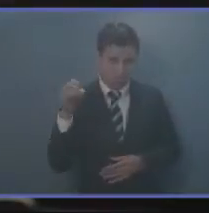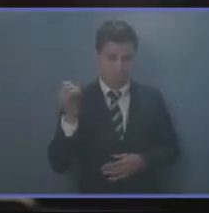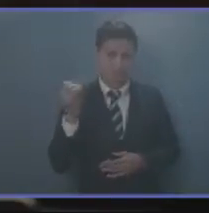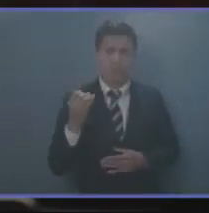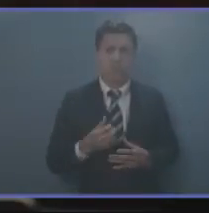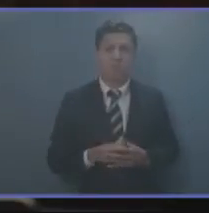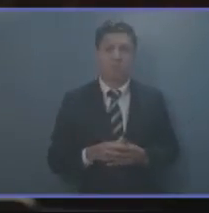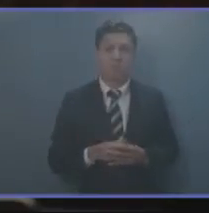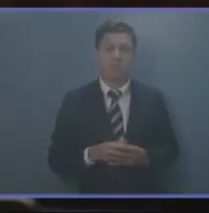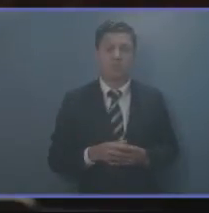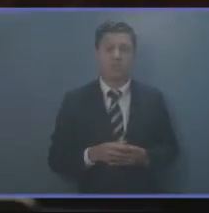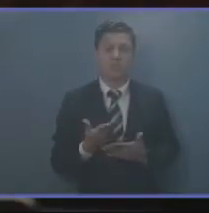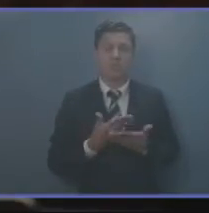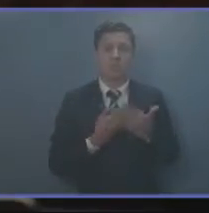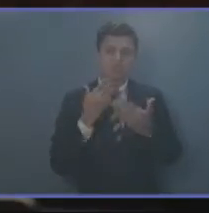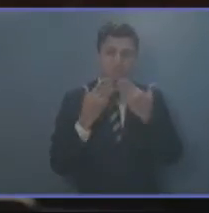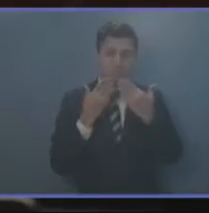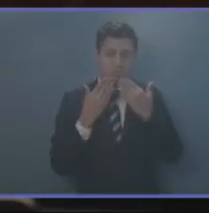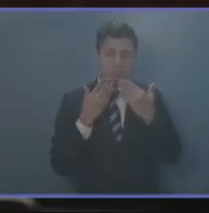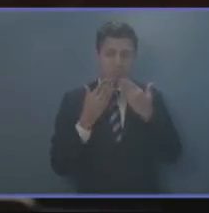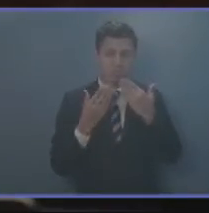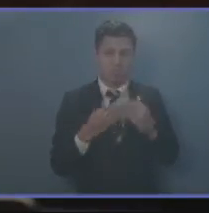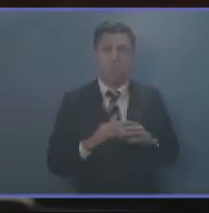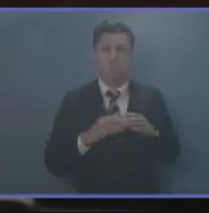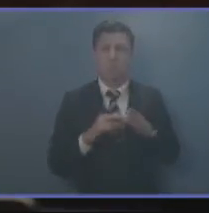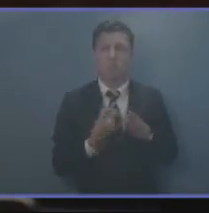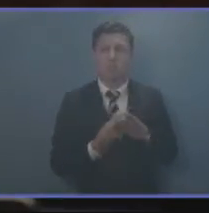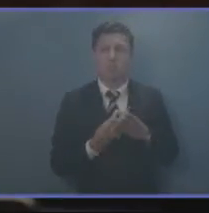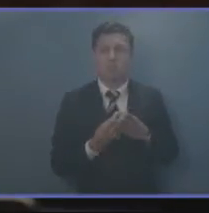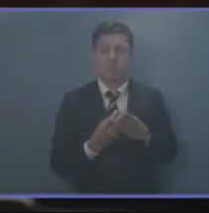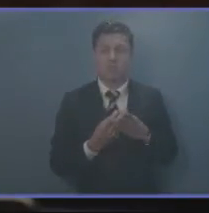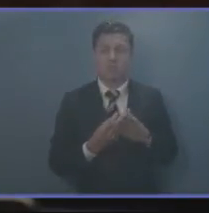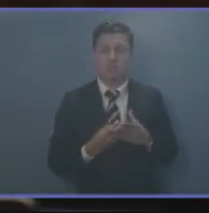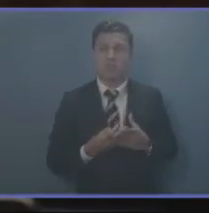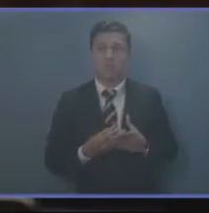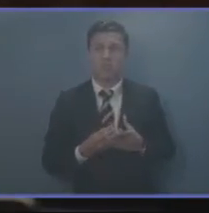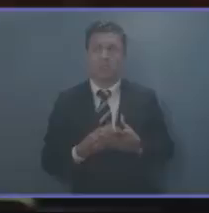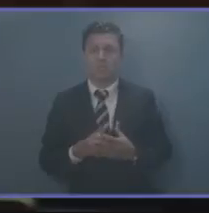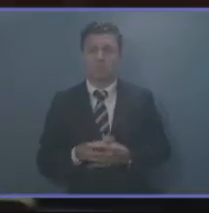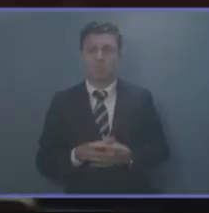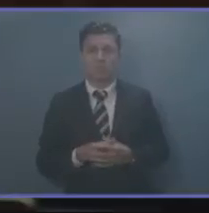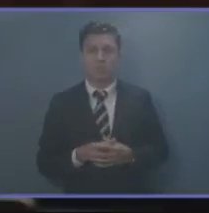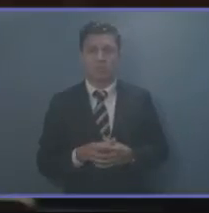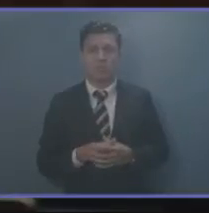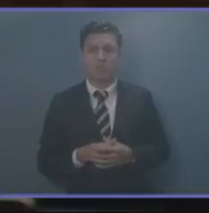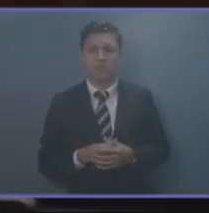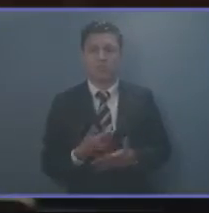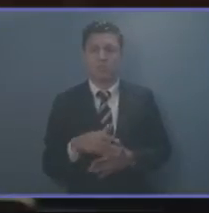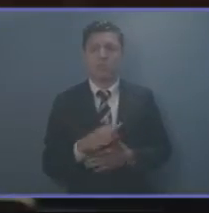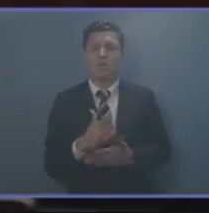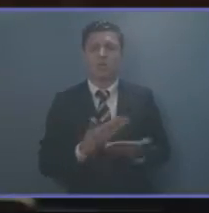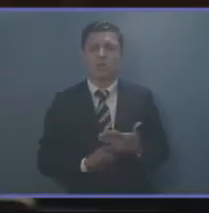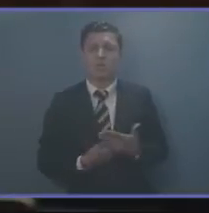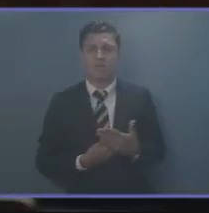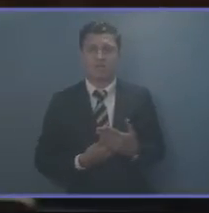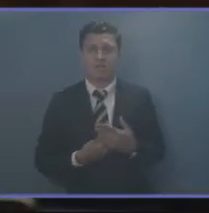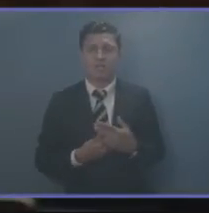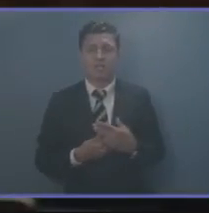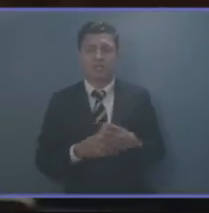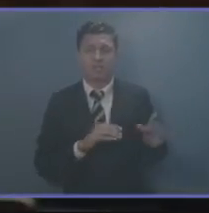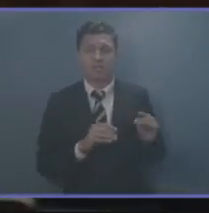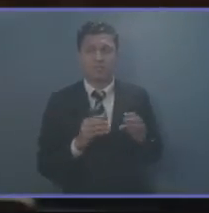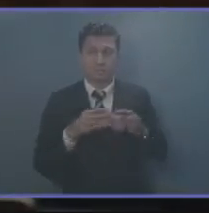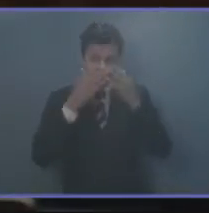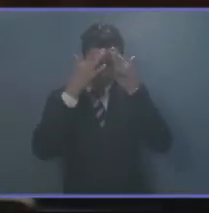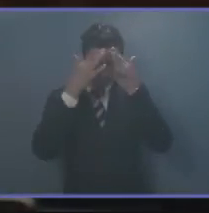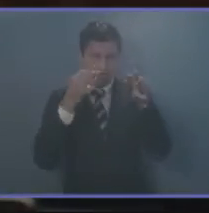el Consejo Criminológico Nacional, la suscrita comisión, en cumplimiento del artículo 18 de la Ley Especial de Cursos de Gracia, emite